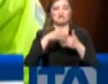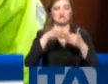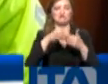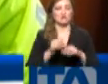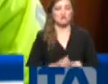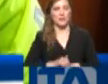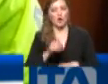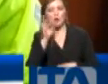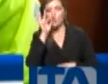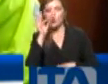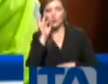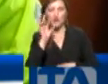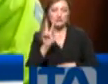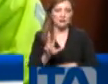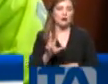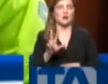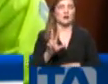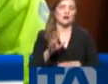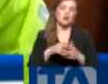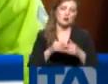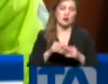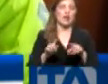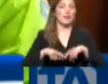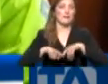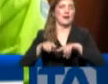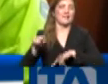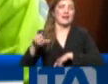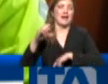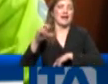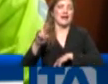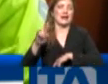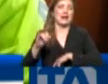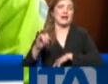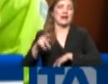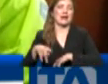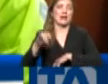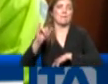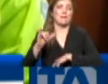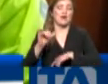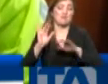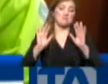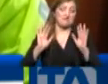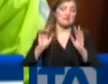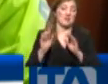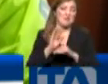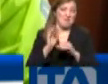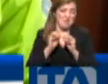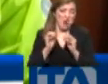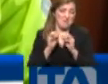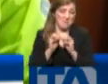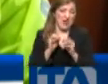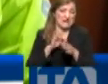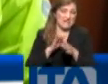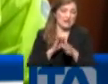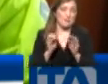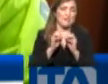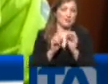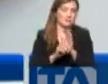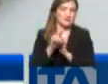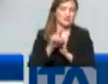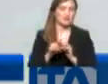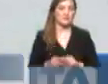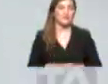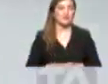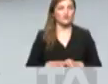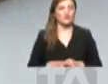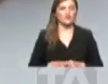Una dosis de marihuana le vale hasta unos $3, dependiendo. Esta es una marihuana que le hemos visto tipo creepy, entonces inclusive su costo es un poquito más elevado.